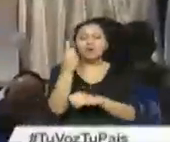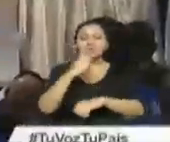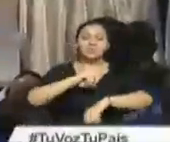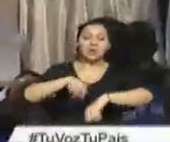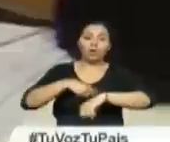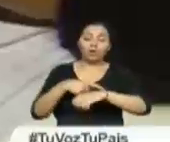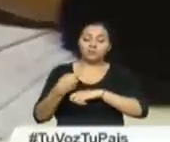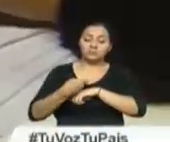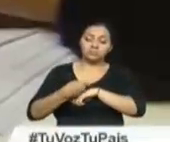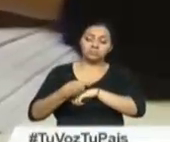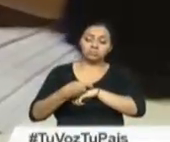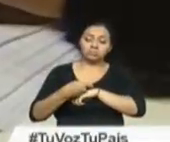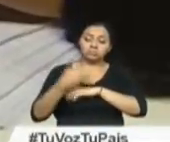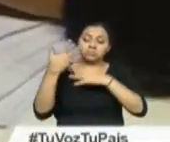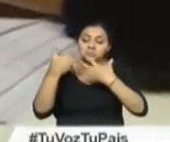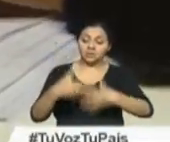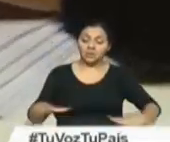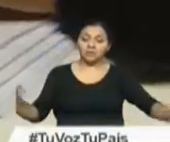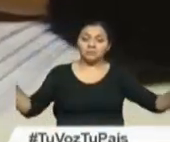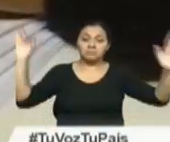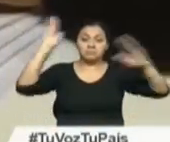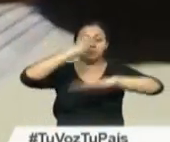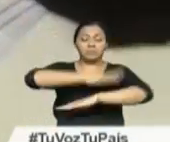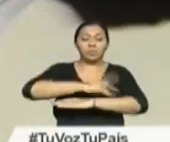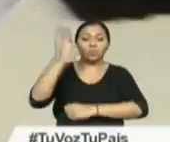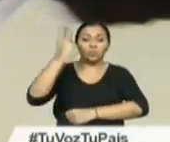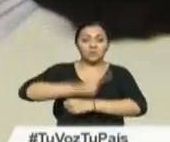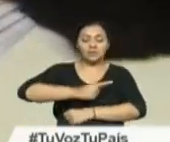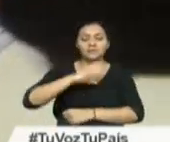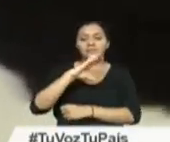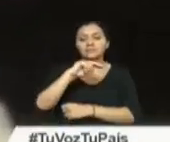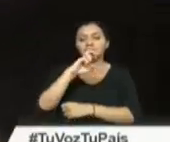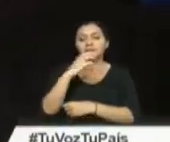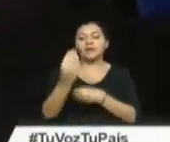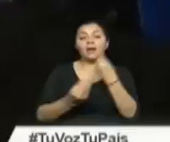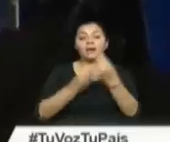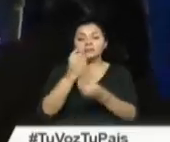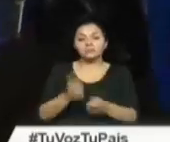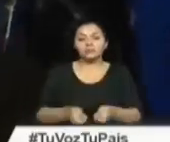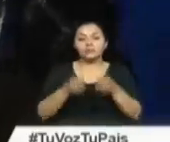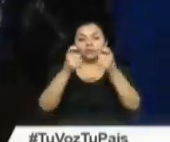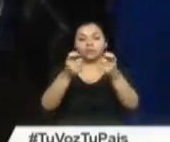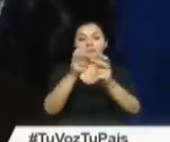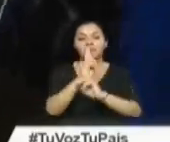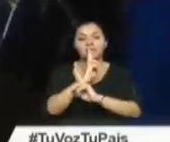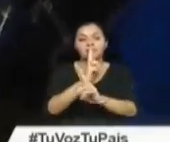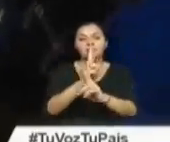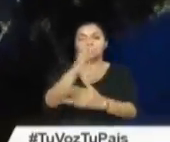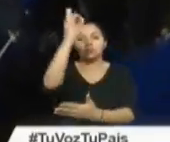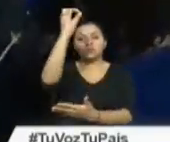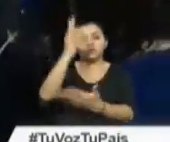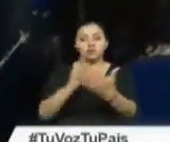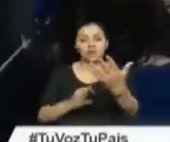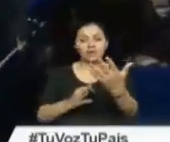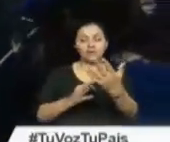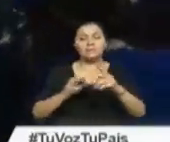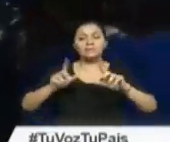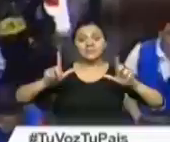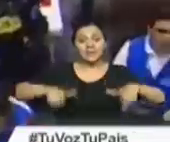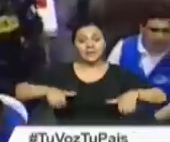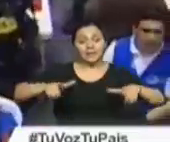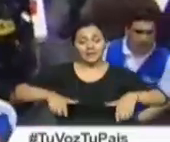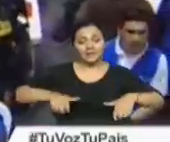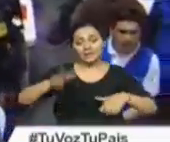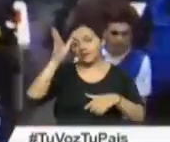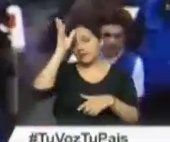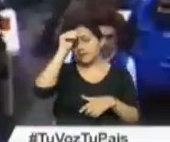paquetes electorales de las 24 provincias, el Consejo Nacional Electoral entregó los resultados globales. El binomio de Lenín Moreno